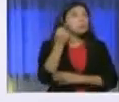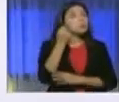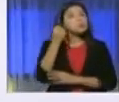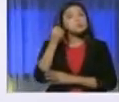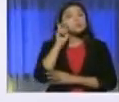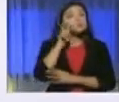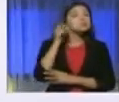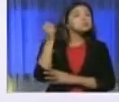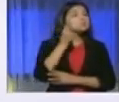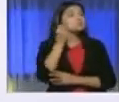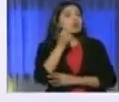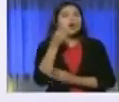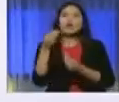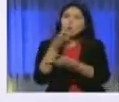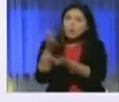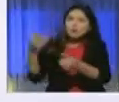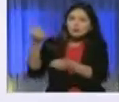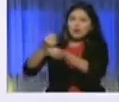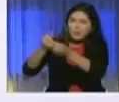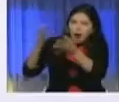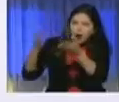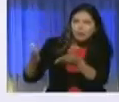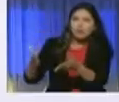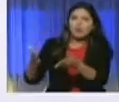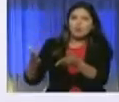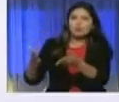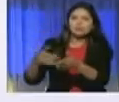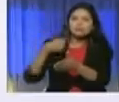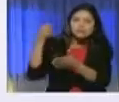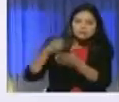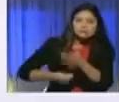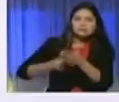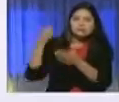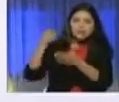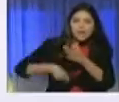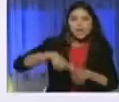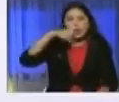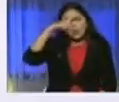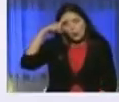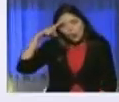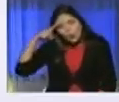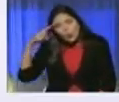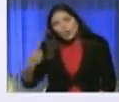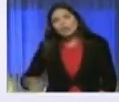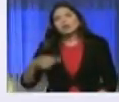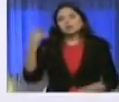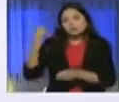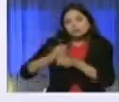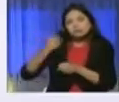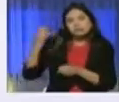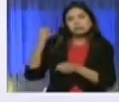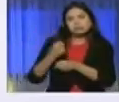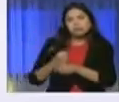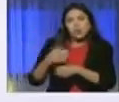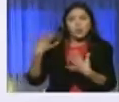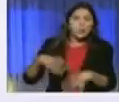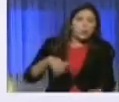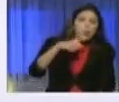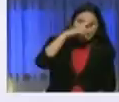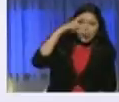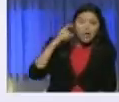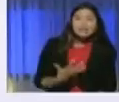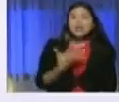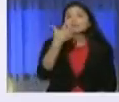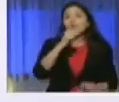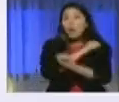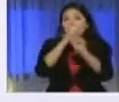cómo todos estos trabajadores, ¿no?, se rompen el lomo todos los días. Todos los días se rompen el lomo trabajando, desde las 5 de la